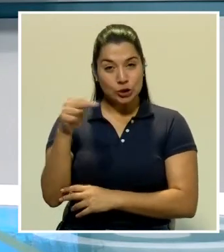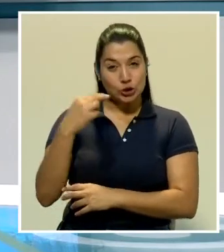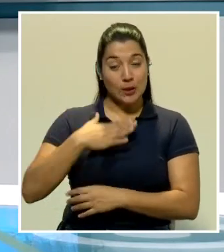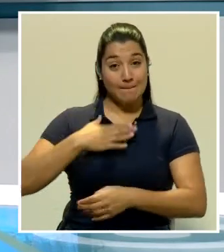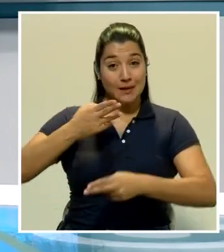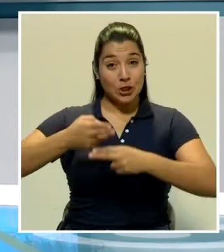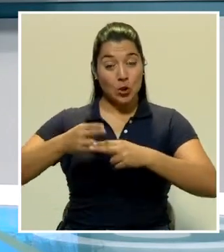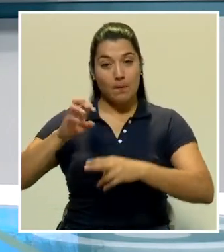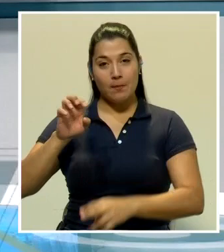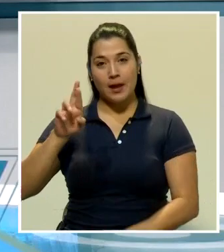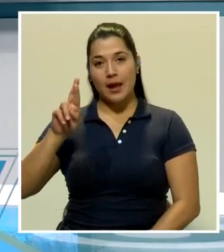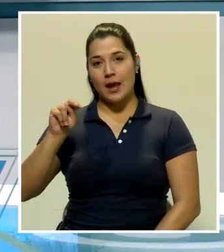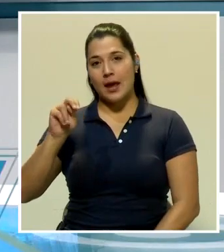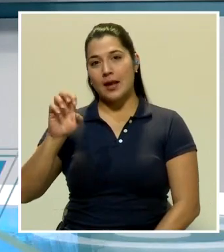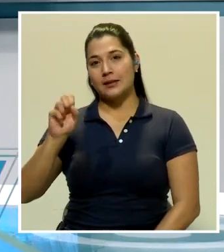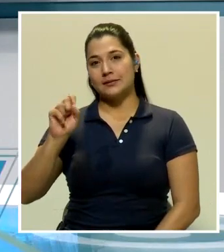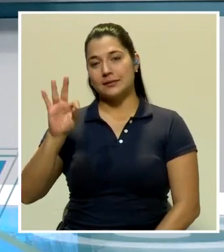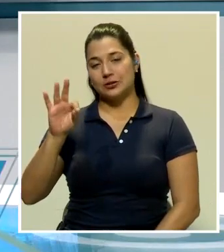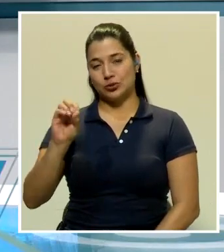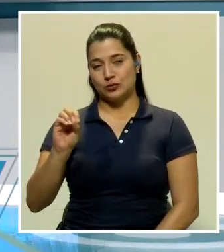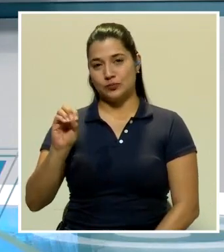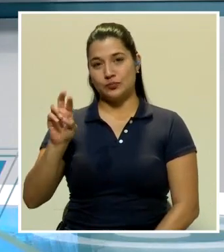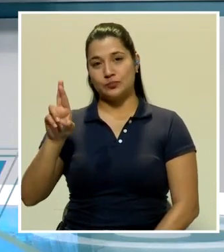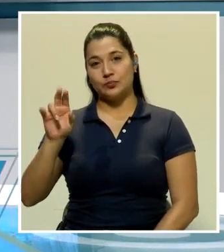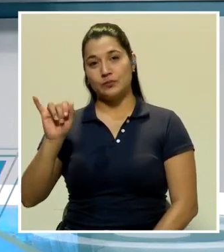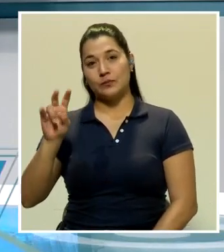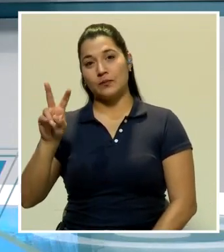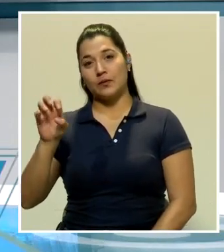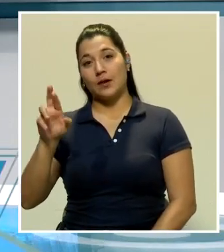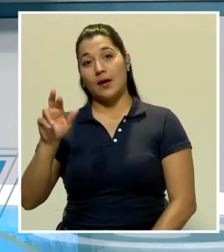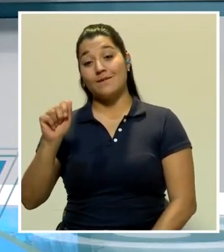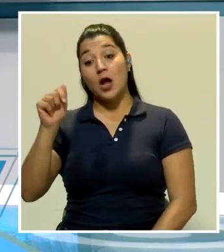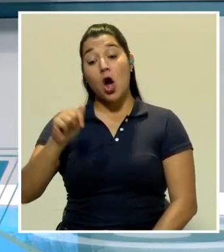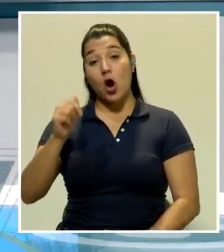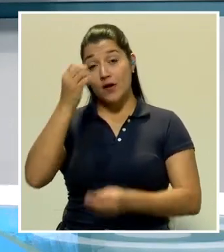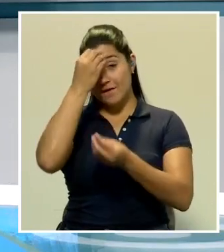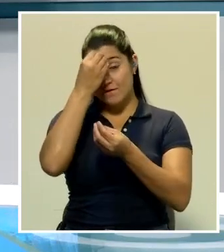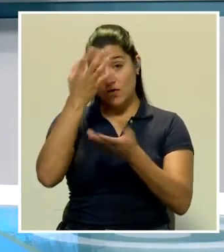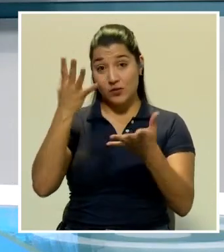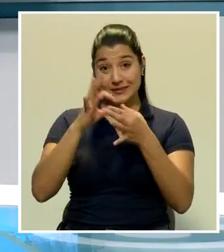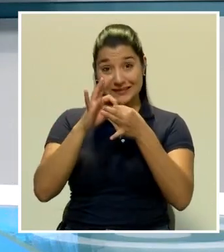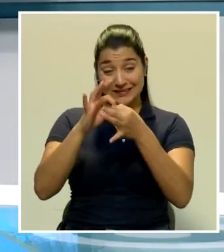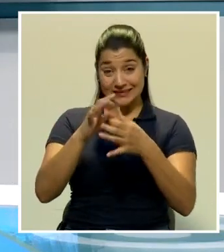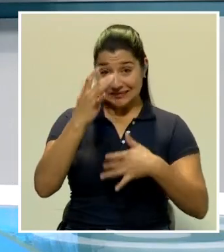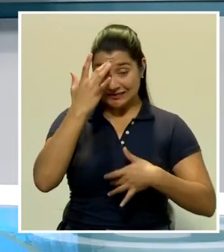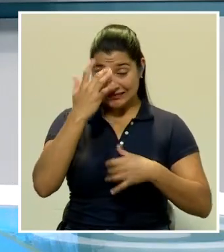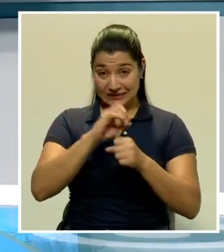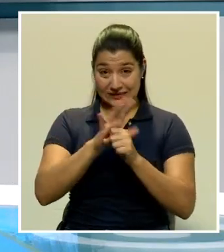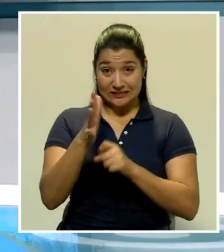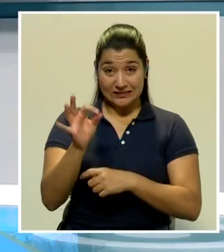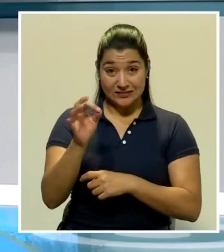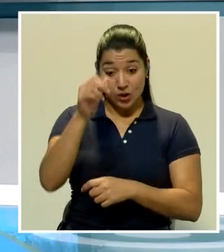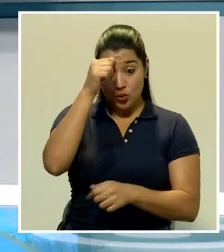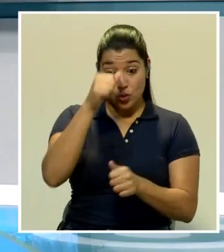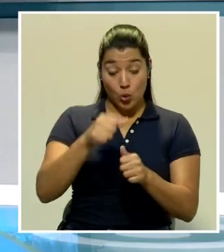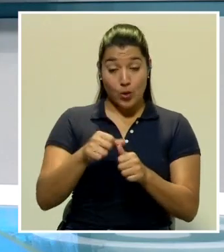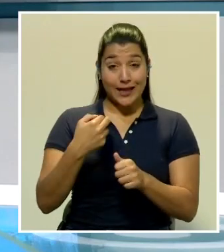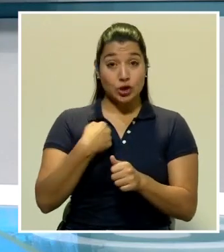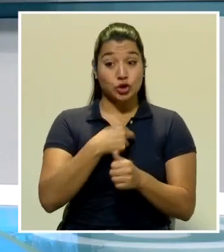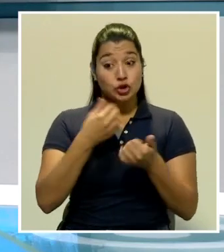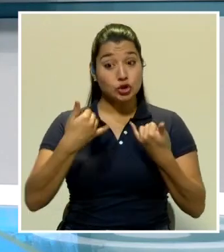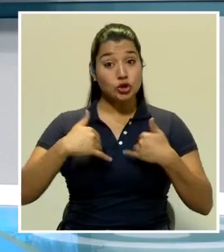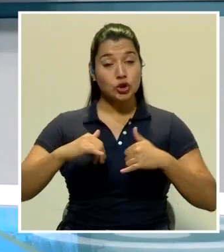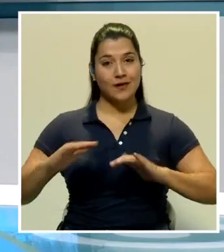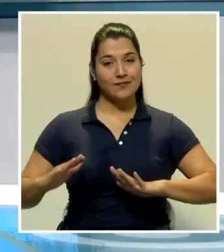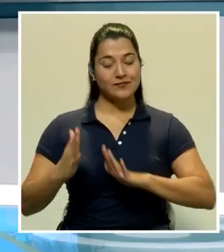Soy Ernesto Rivera. Hoy el reporte epidemiológico nos recuerda que estamos en medio de una